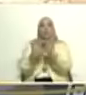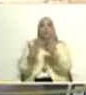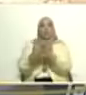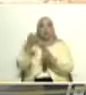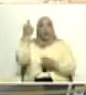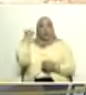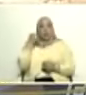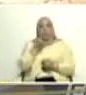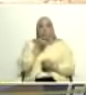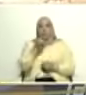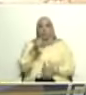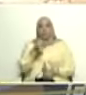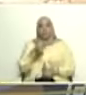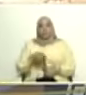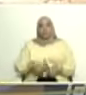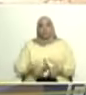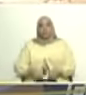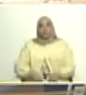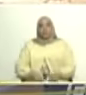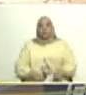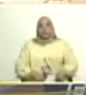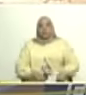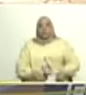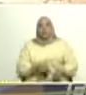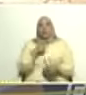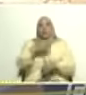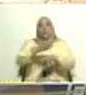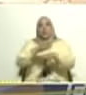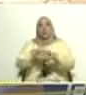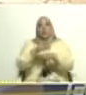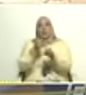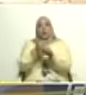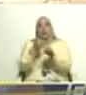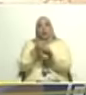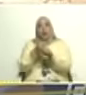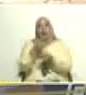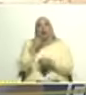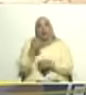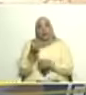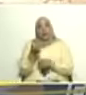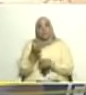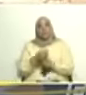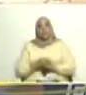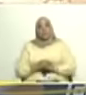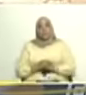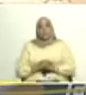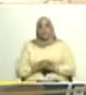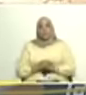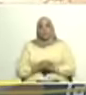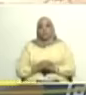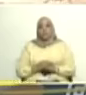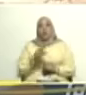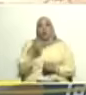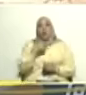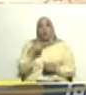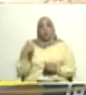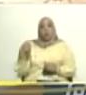Ayer yo le hice un llamado a la agroindustria. Ayúdenme ustedes, porque yo quiero